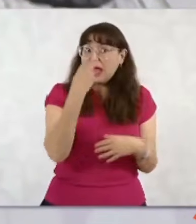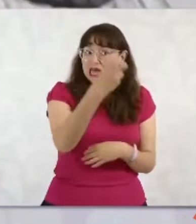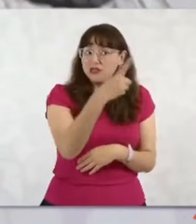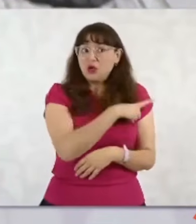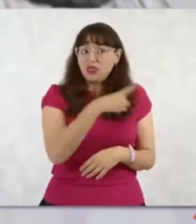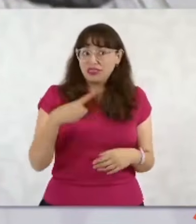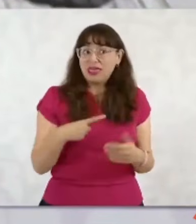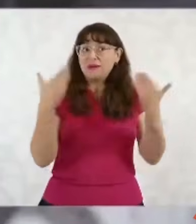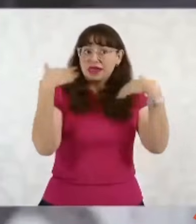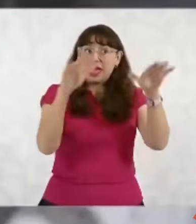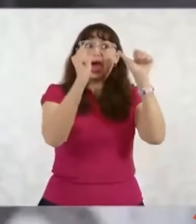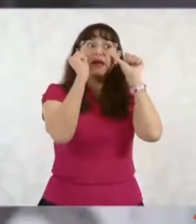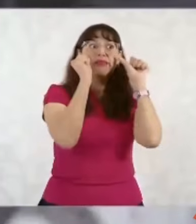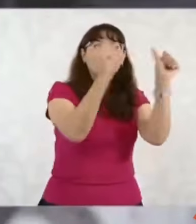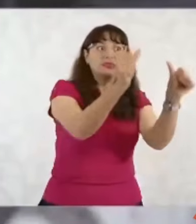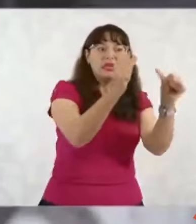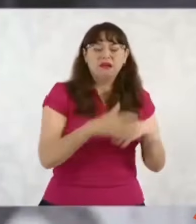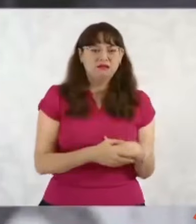No es México.